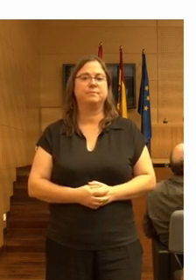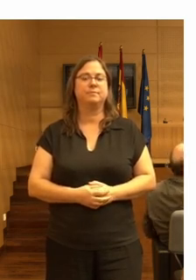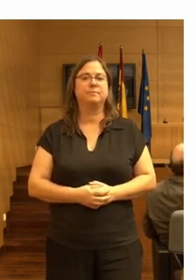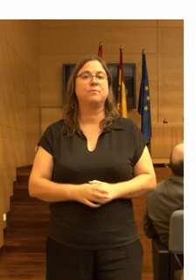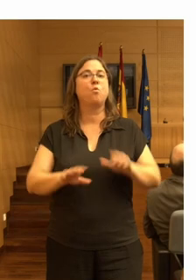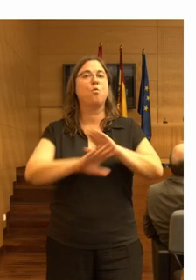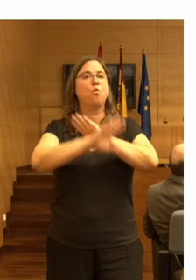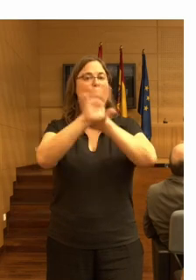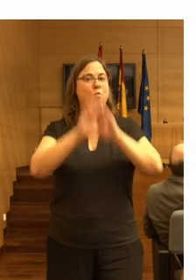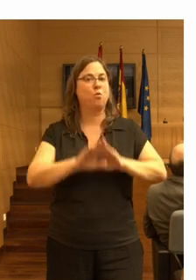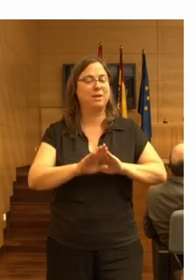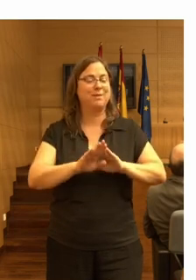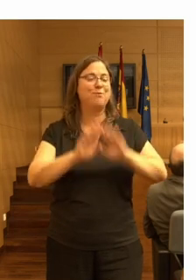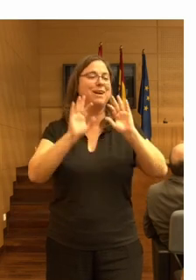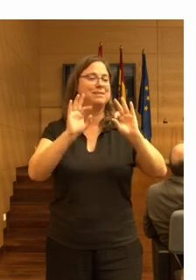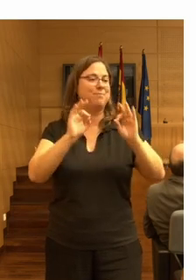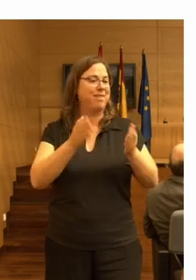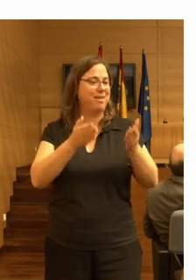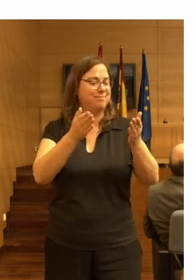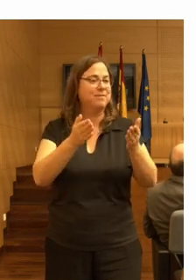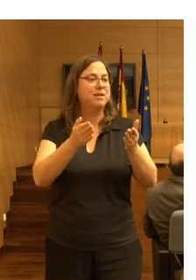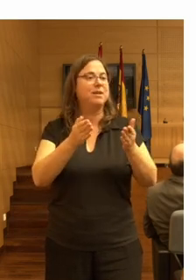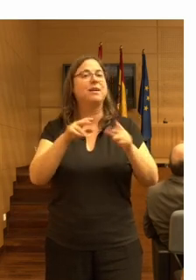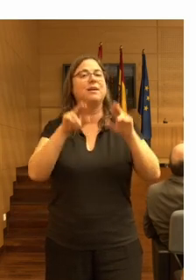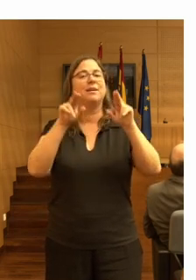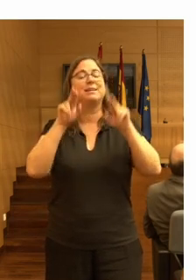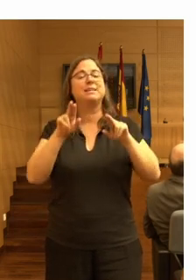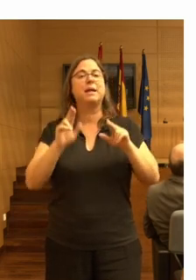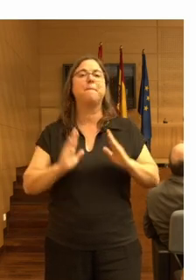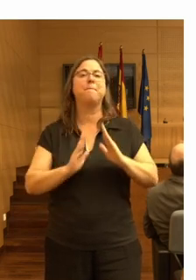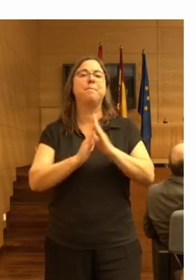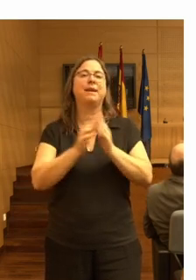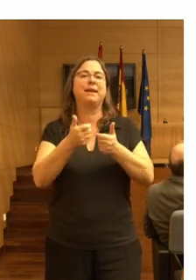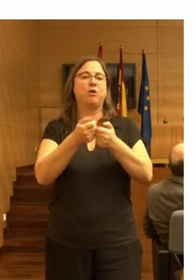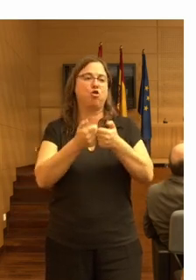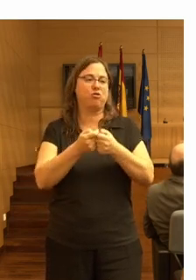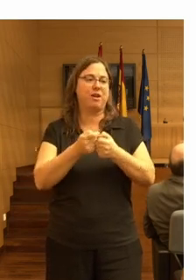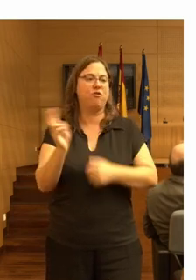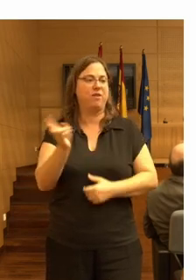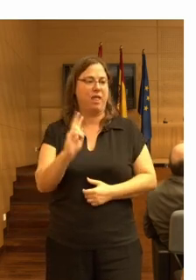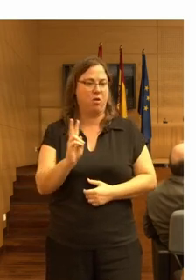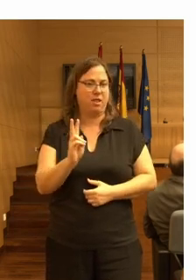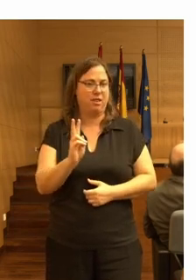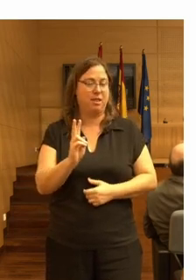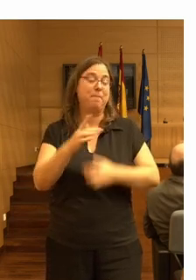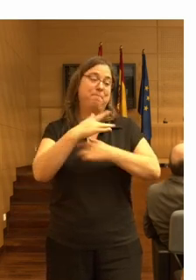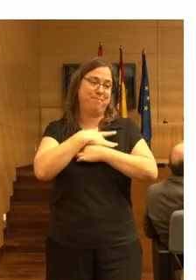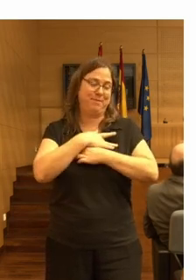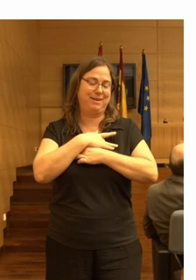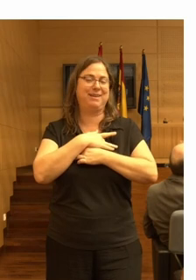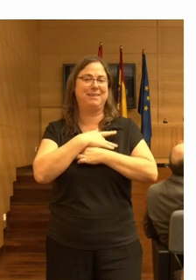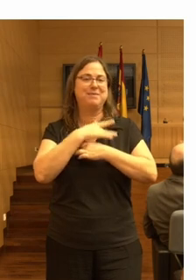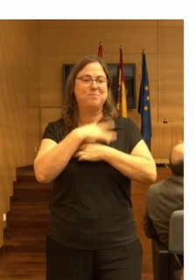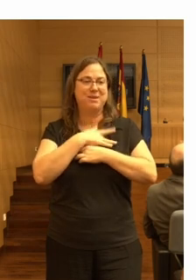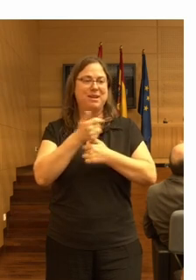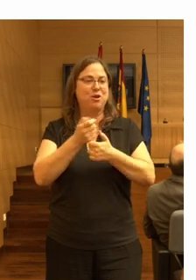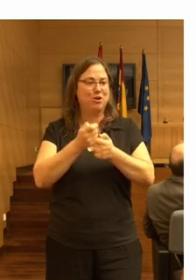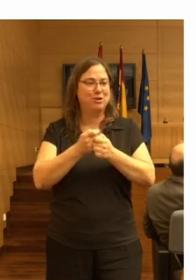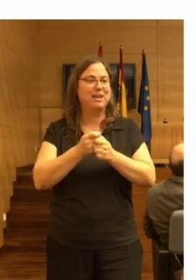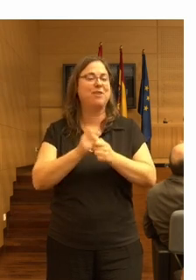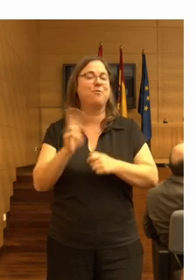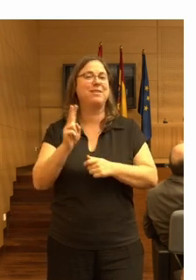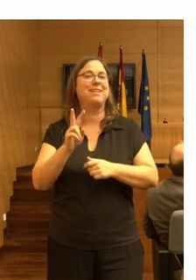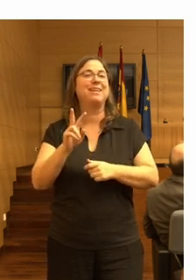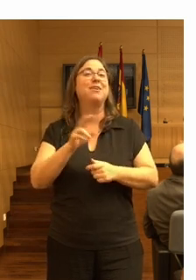Y por último, tiene mención especial la Residencia Virgen del Rosario de Valladolid. Entrega el premio